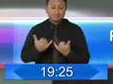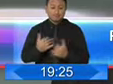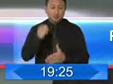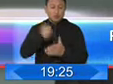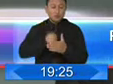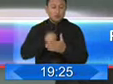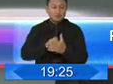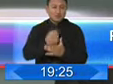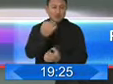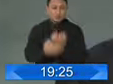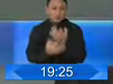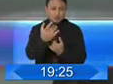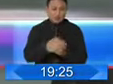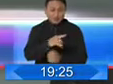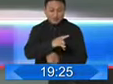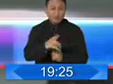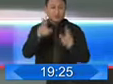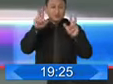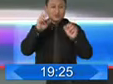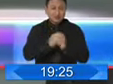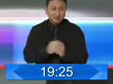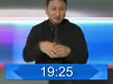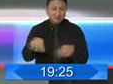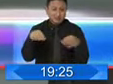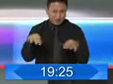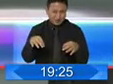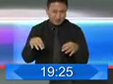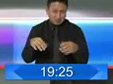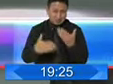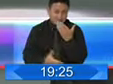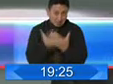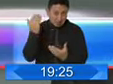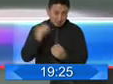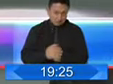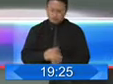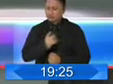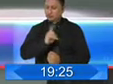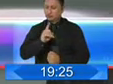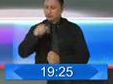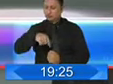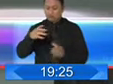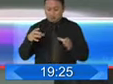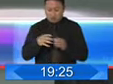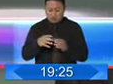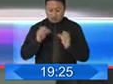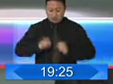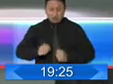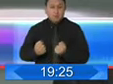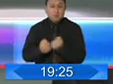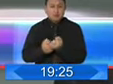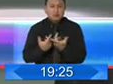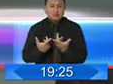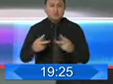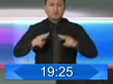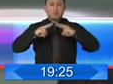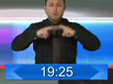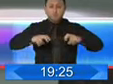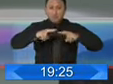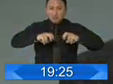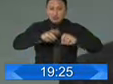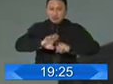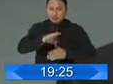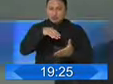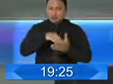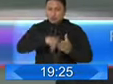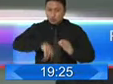incendios forestales no es un tema simple. Y como academia nosotros queremos contribuir a través de la investigación, a través de los estudios que